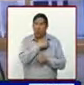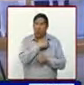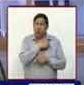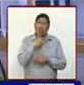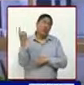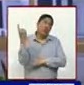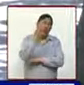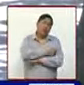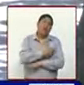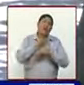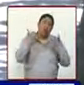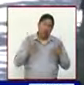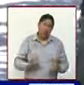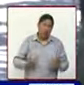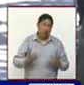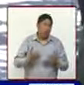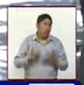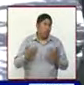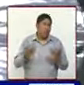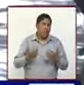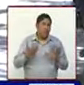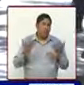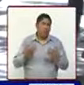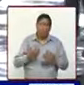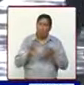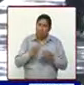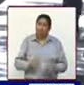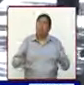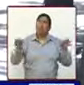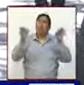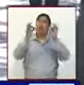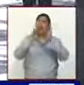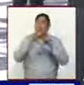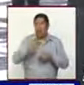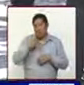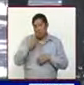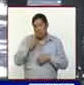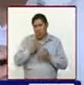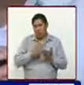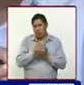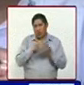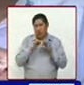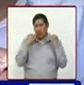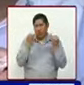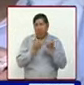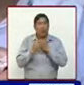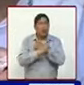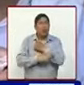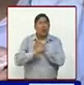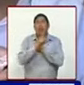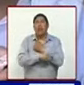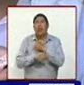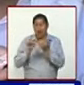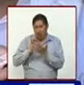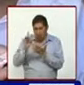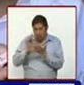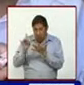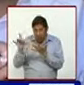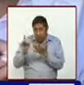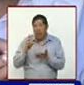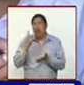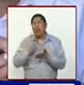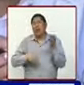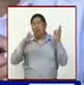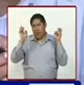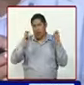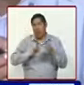nosotros el día de hoy ha sido un de vital importancia, diríamos, de parte del Instituto Nacional de Estadística, lo que es el